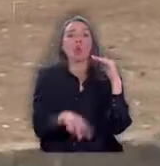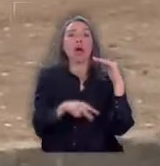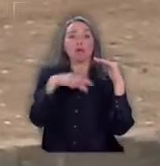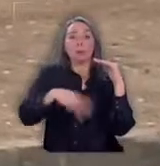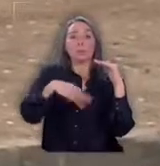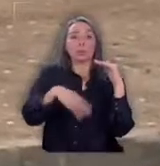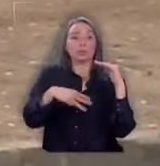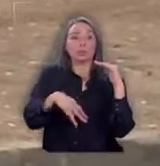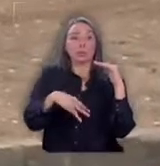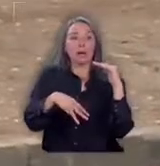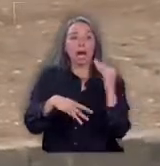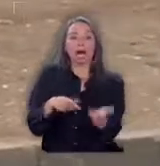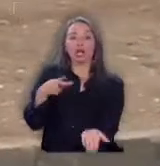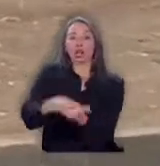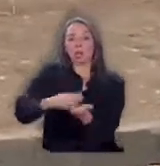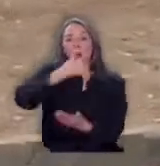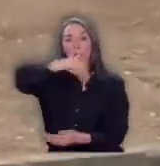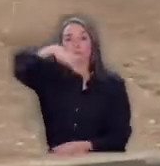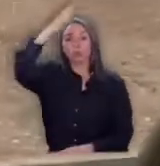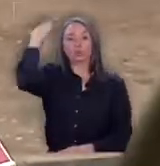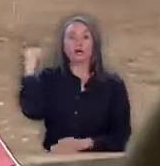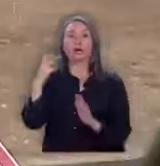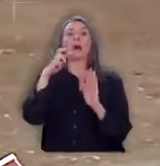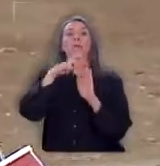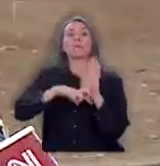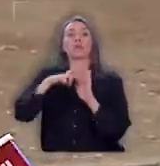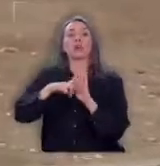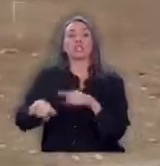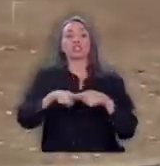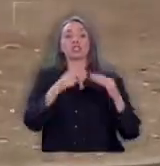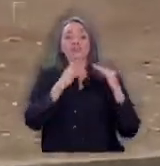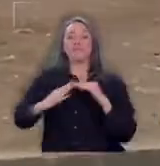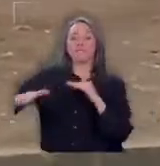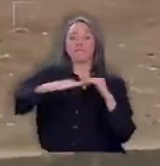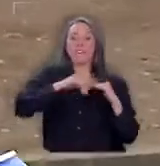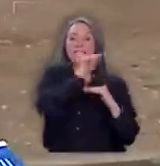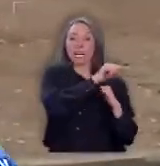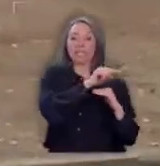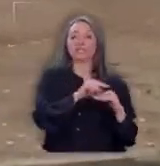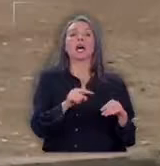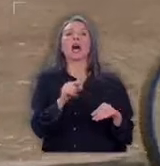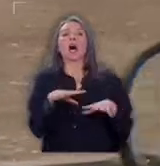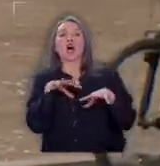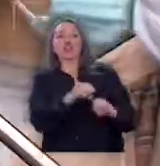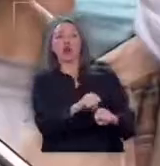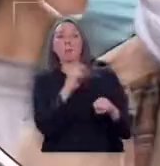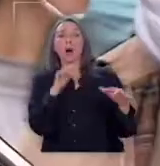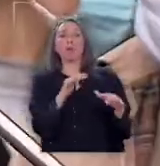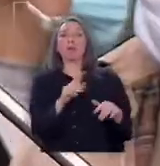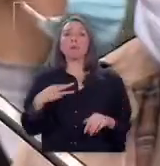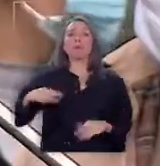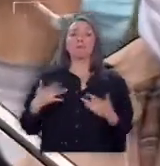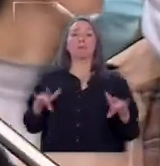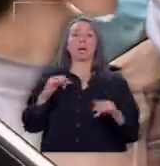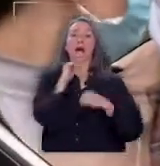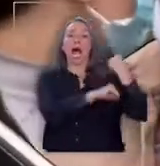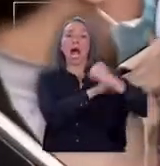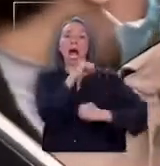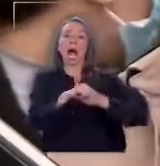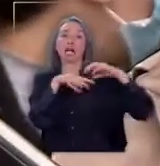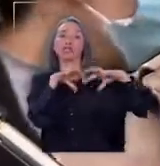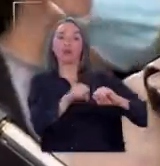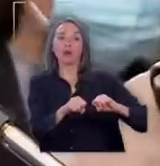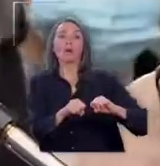municipalidad comprada hace mucho tiempo para proyectos sociales del barrio esté ocupada y la municipalidad no hace nada LL años tomadas se están